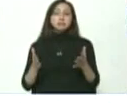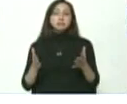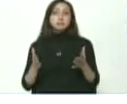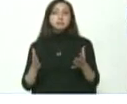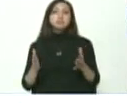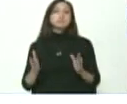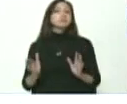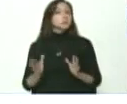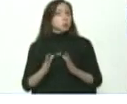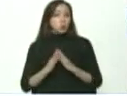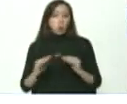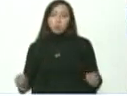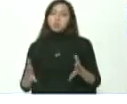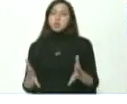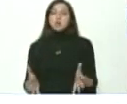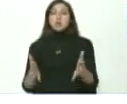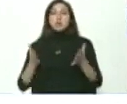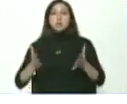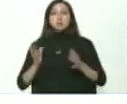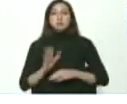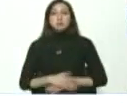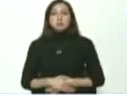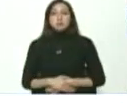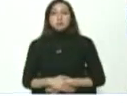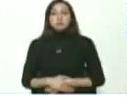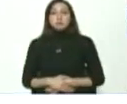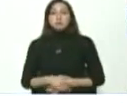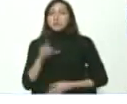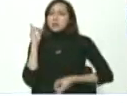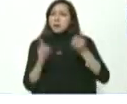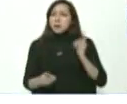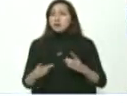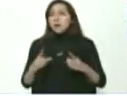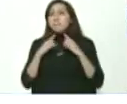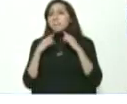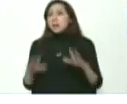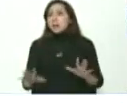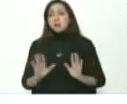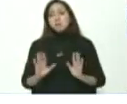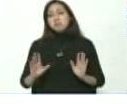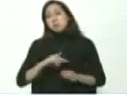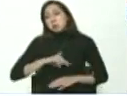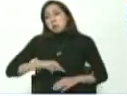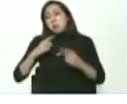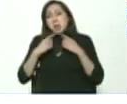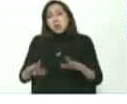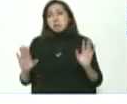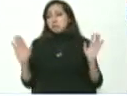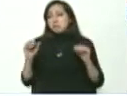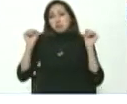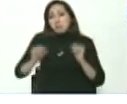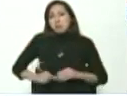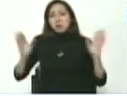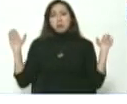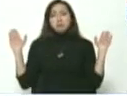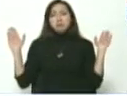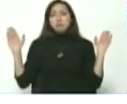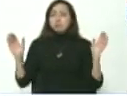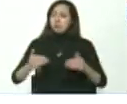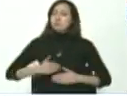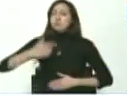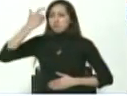y para ganar. Y si a veces nos toca perder, perdemos, eso sí, con la frente en